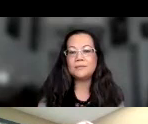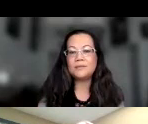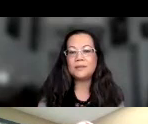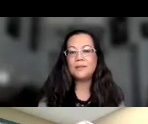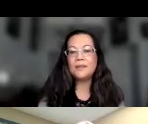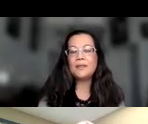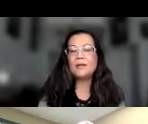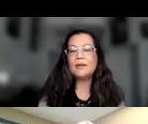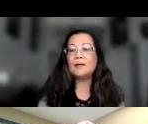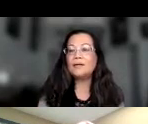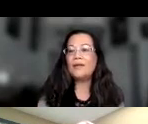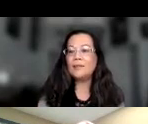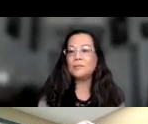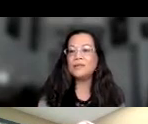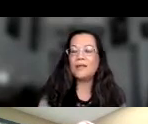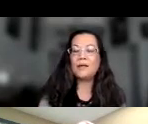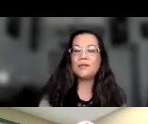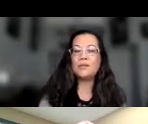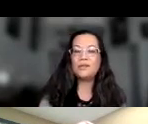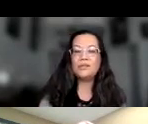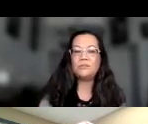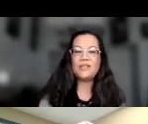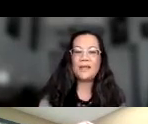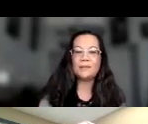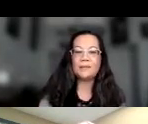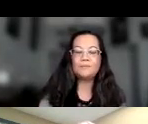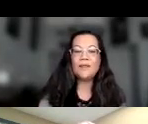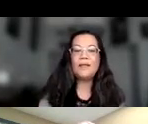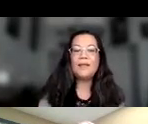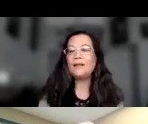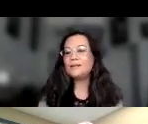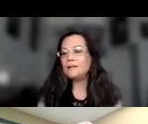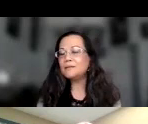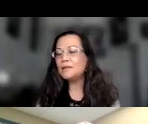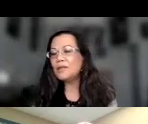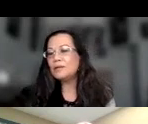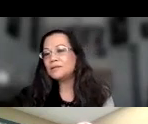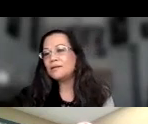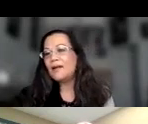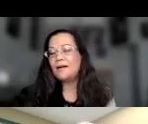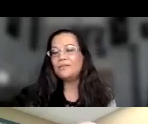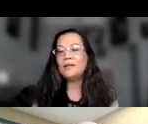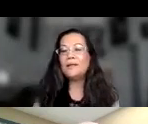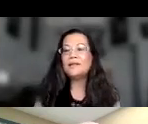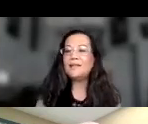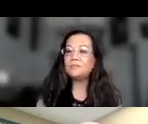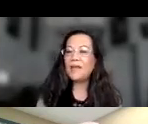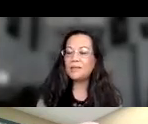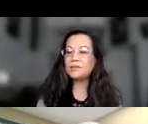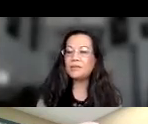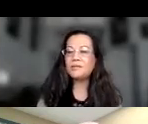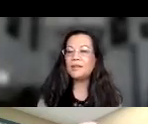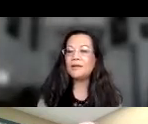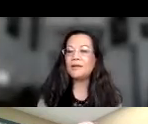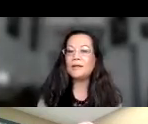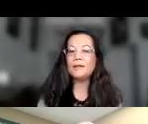y el entrenamiento de los videos están disponibles y en el canal de YouTube. Y también